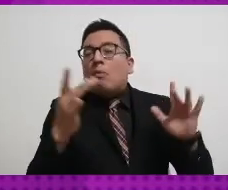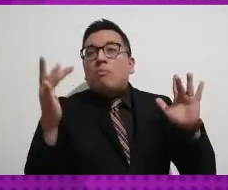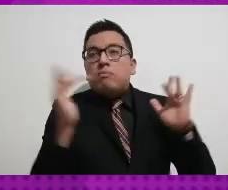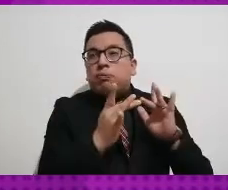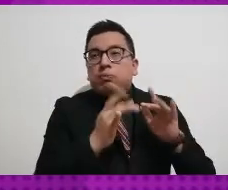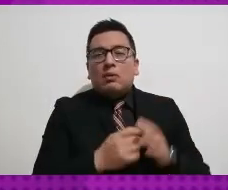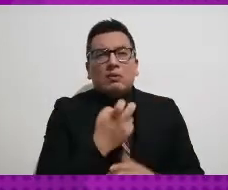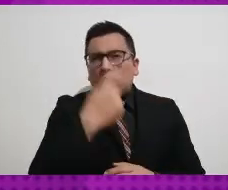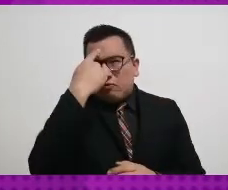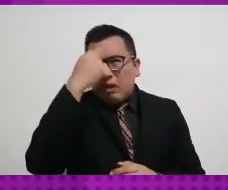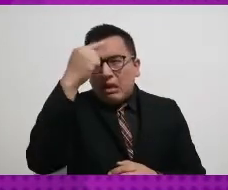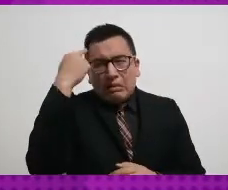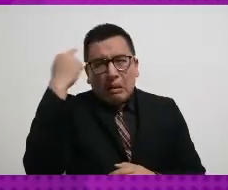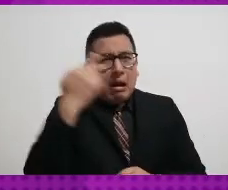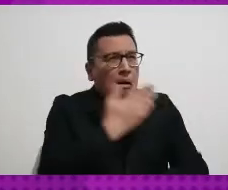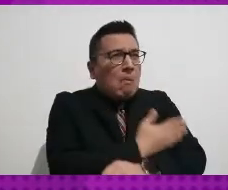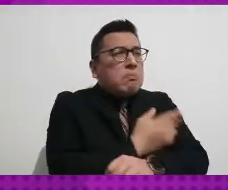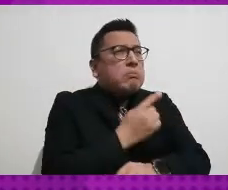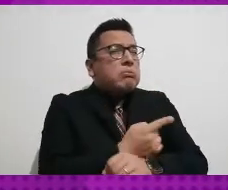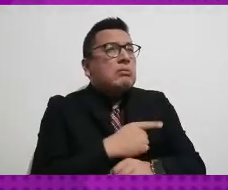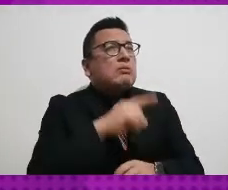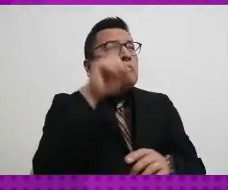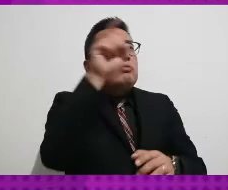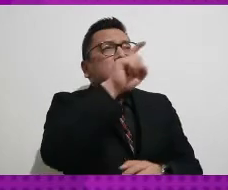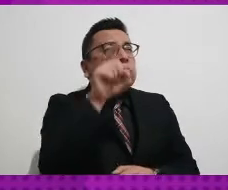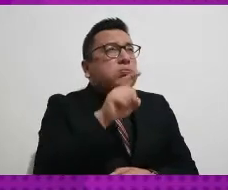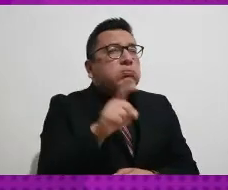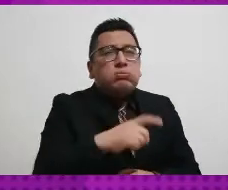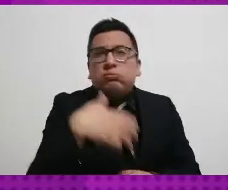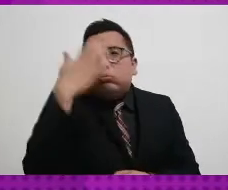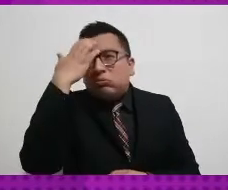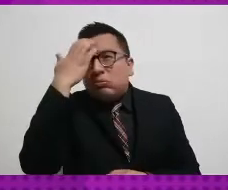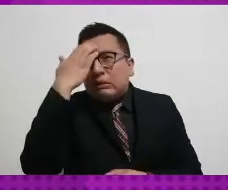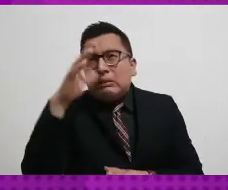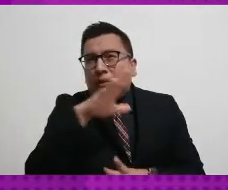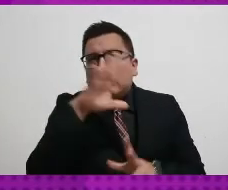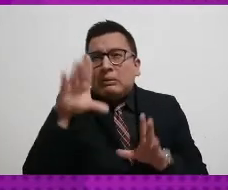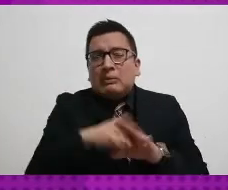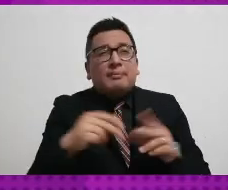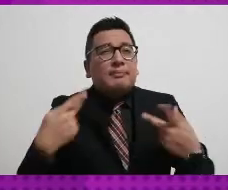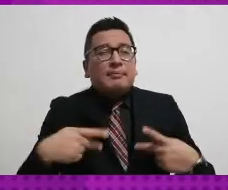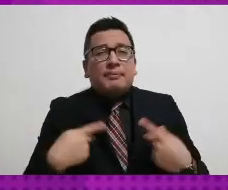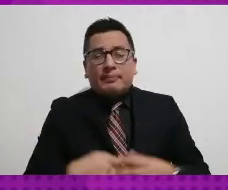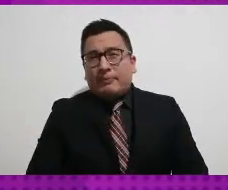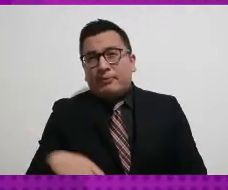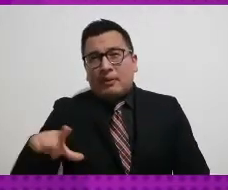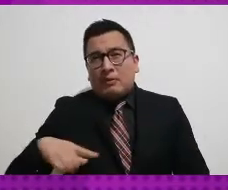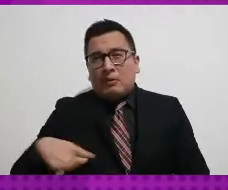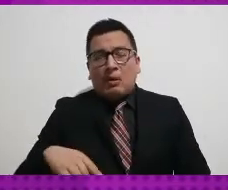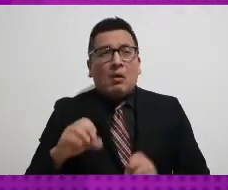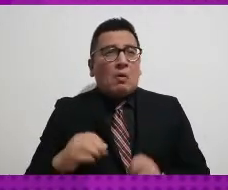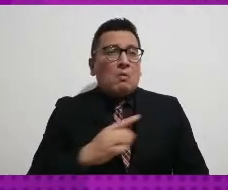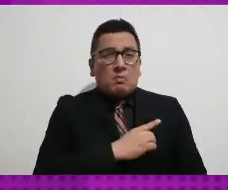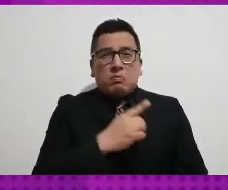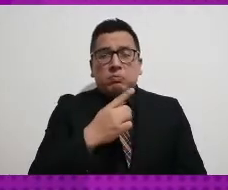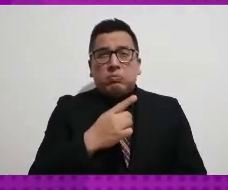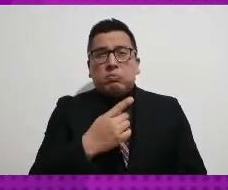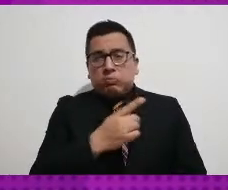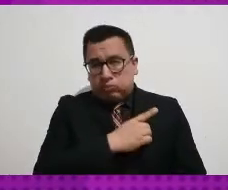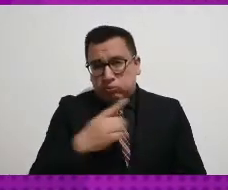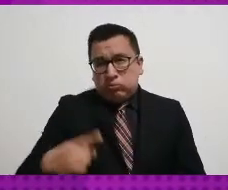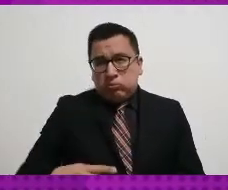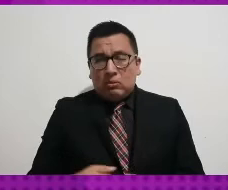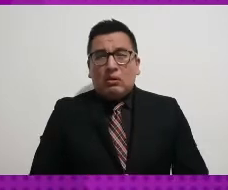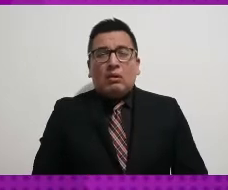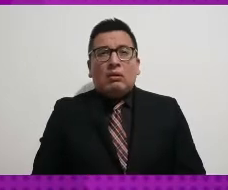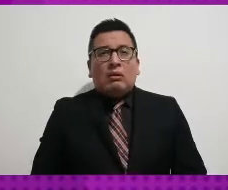por primordial dar transparencia a todos sus actos. Entonces, a mí en lo particular, bueno, pues me da mucho gusto que mi Instituto Electoral del Estado